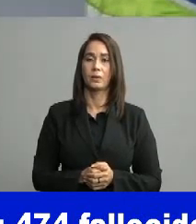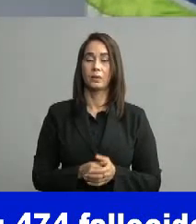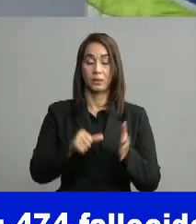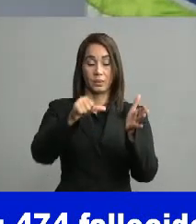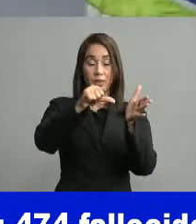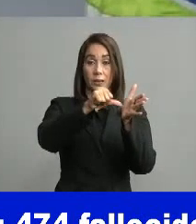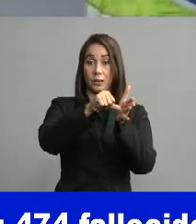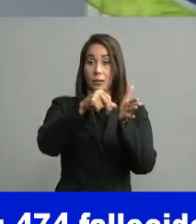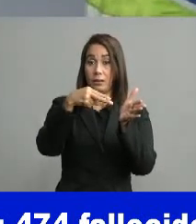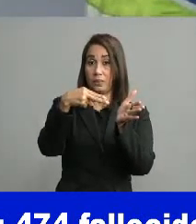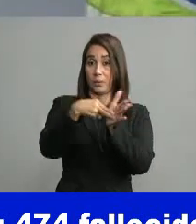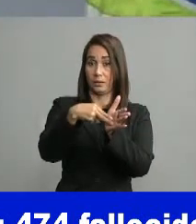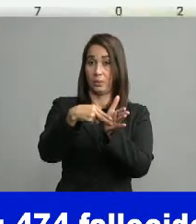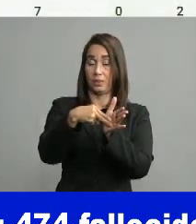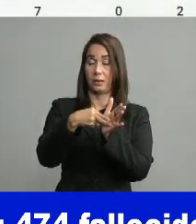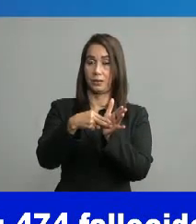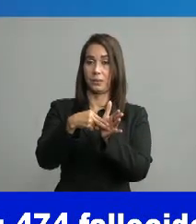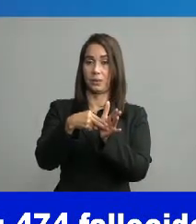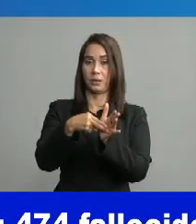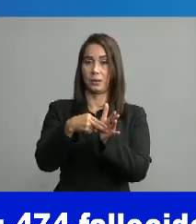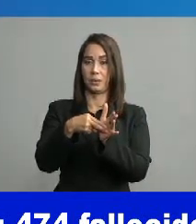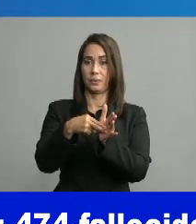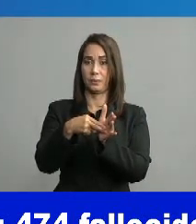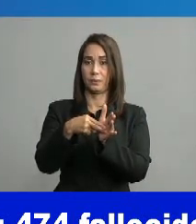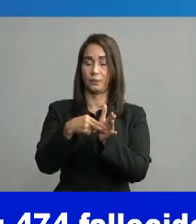Distrito Nacional.